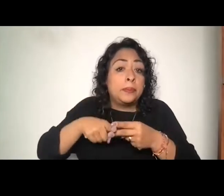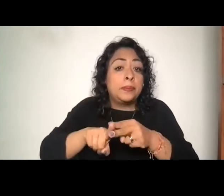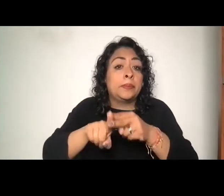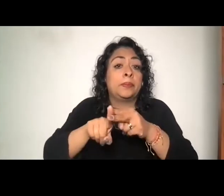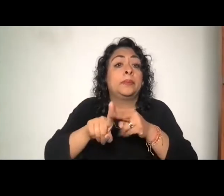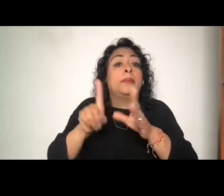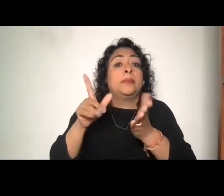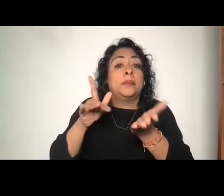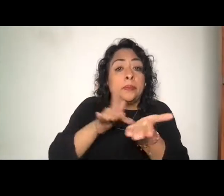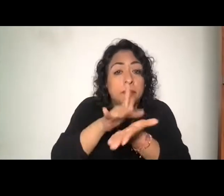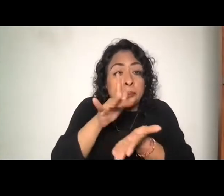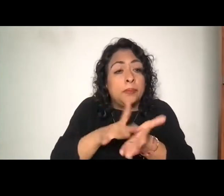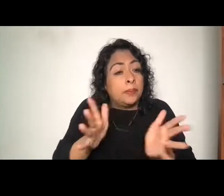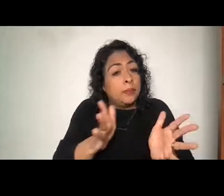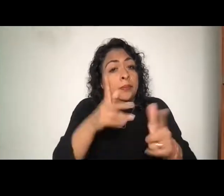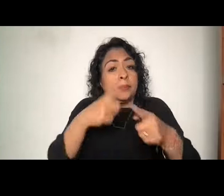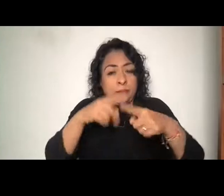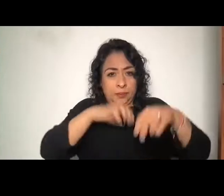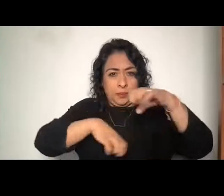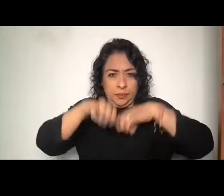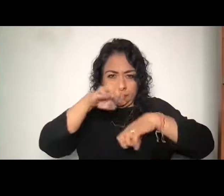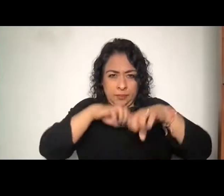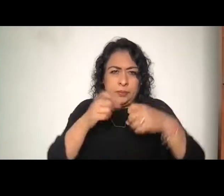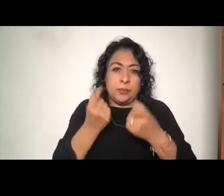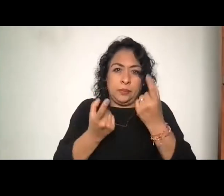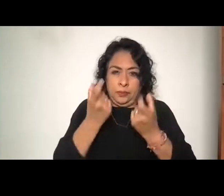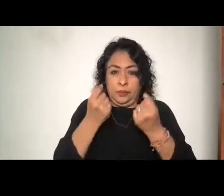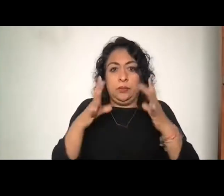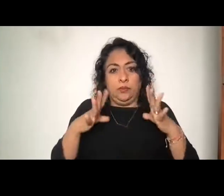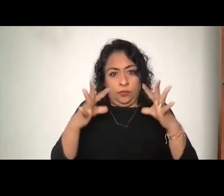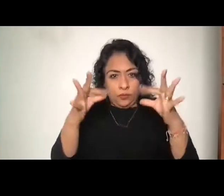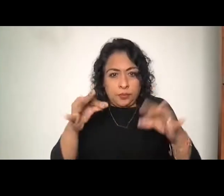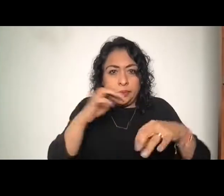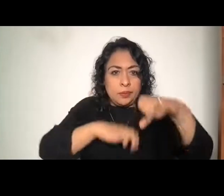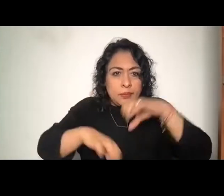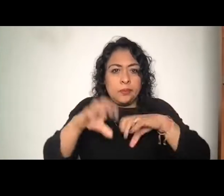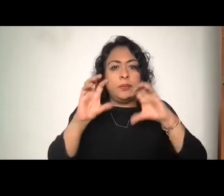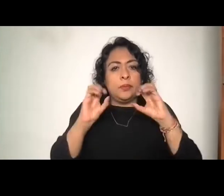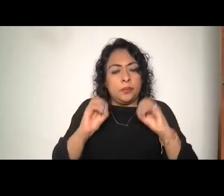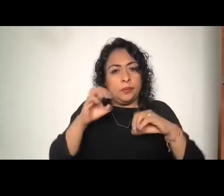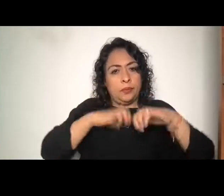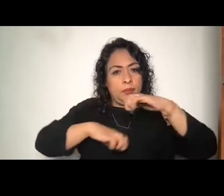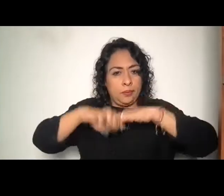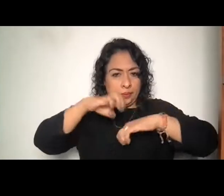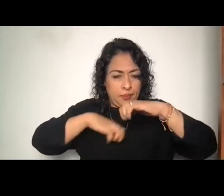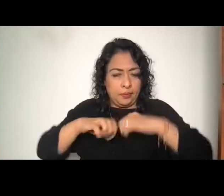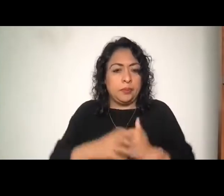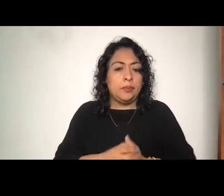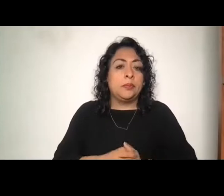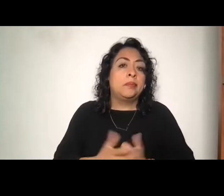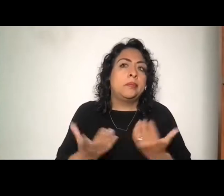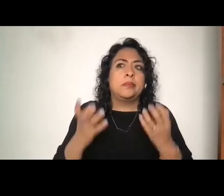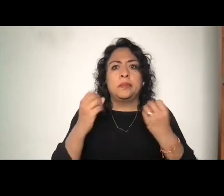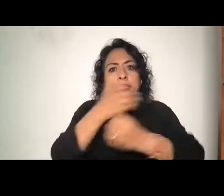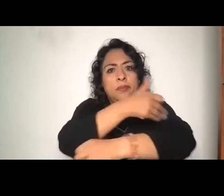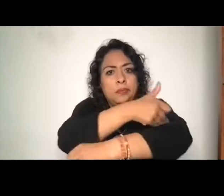del apoyo, del impulso de empresas. Algunas son fundaciones empresariales o son empresas en sí mismas, o de